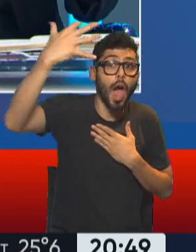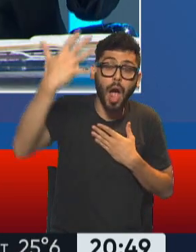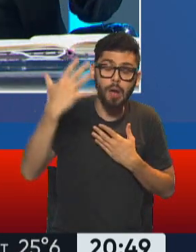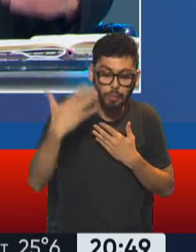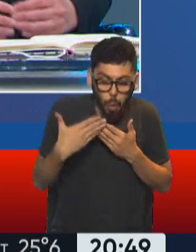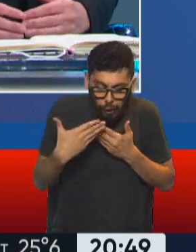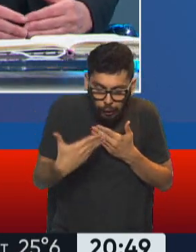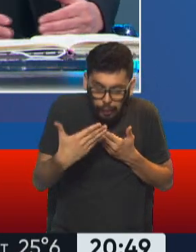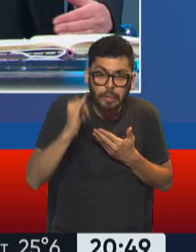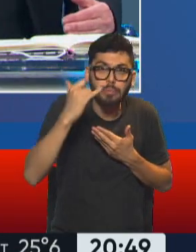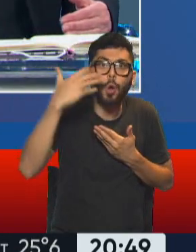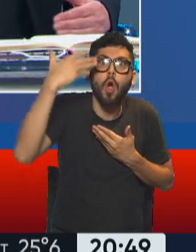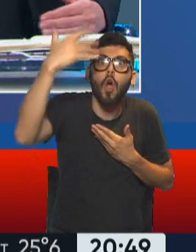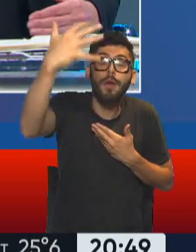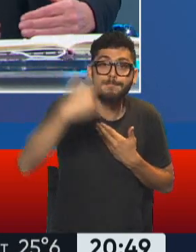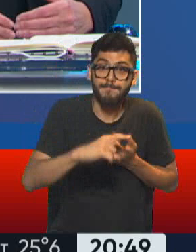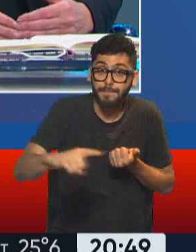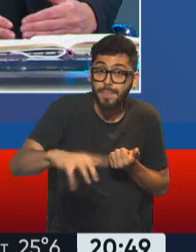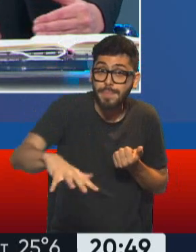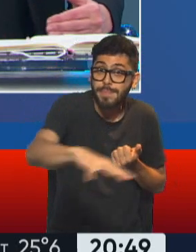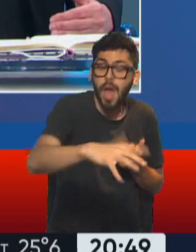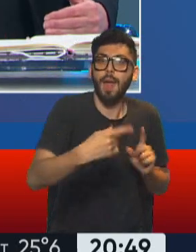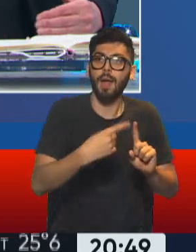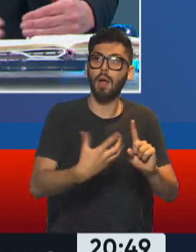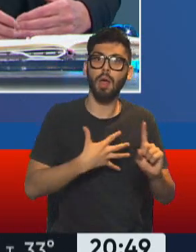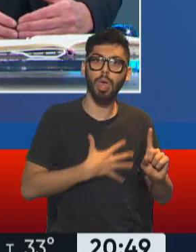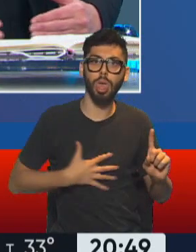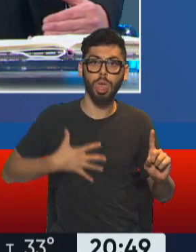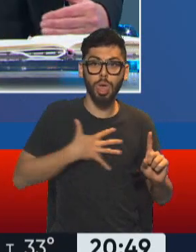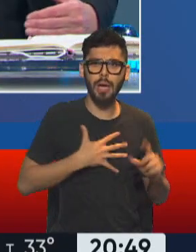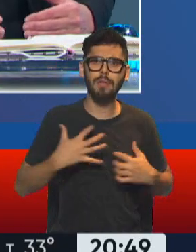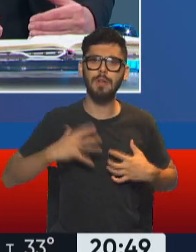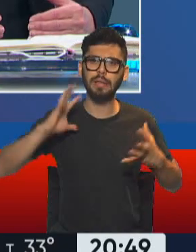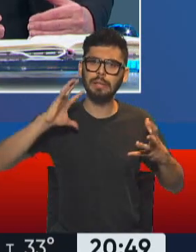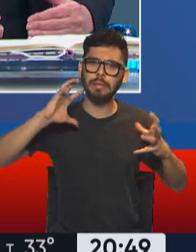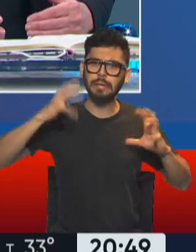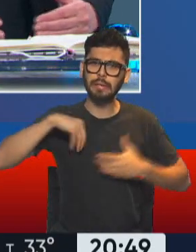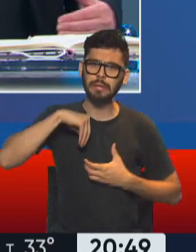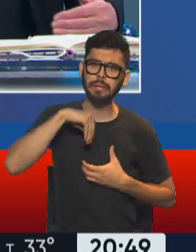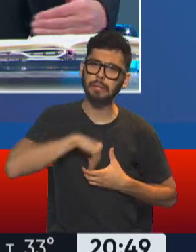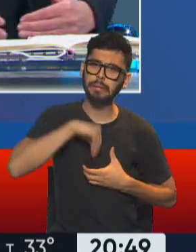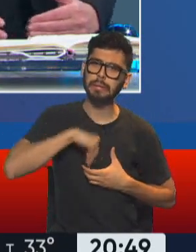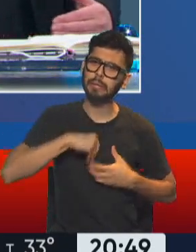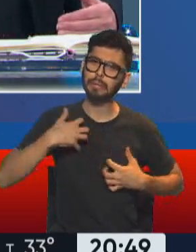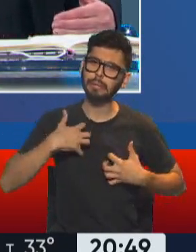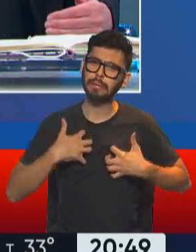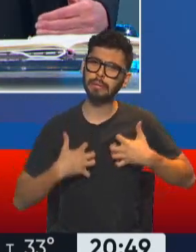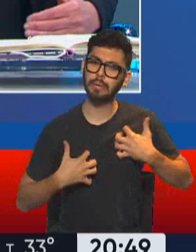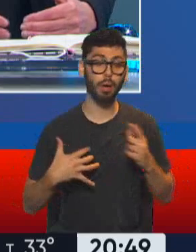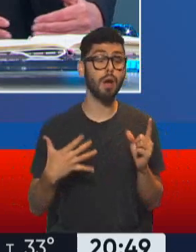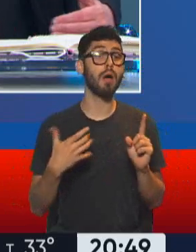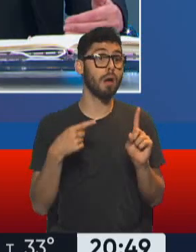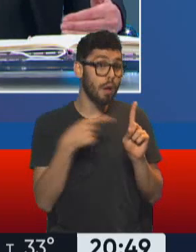inmediato entonces bueno yo creo que parte de eso genera un enojo una bronca contenida qué bueno que en movimientos como